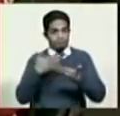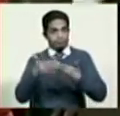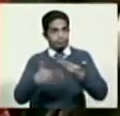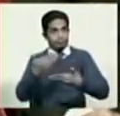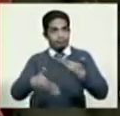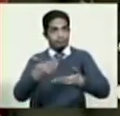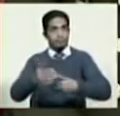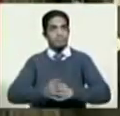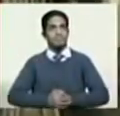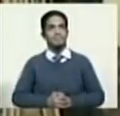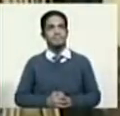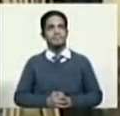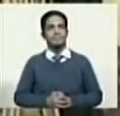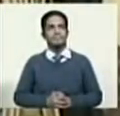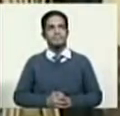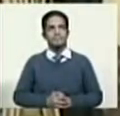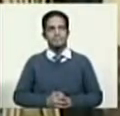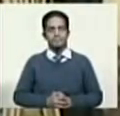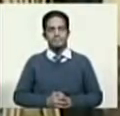enfrentando